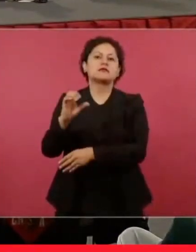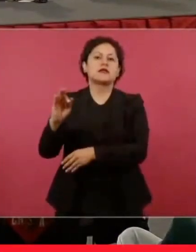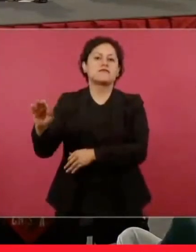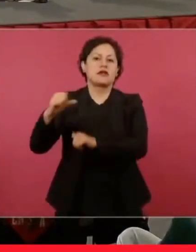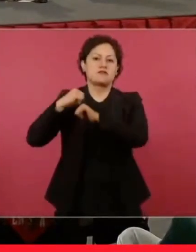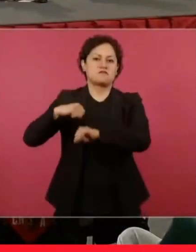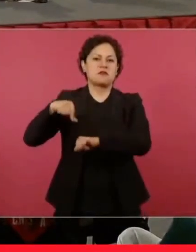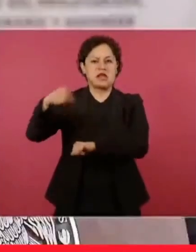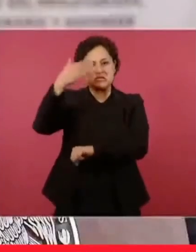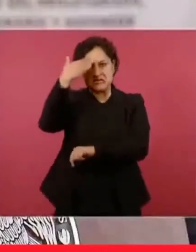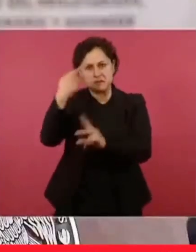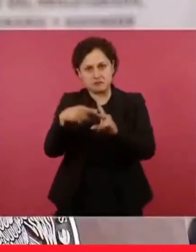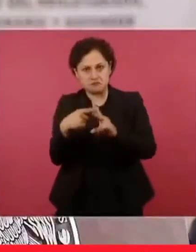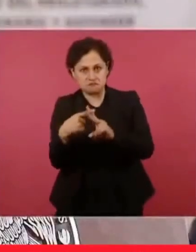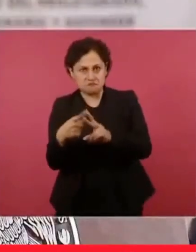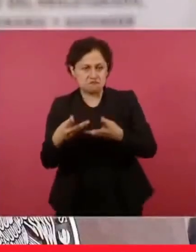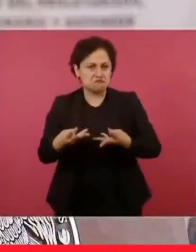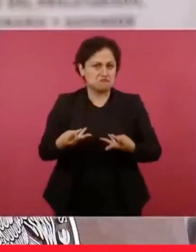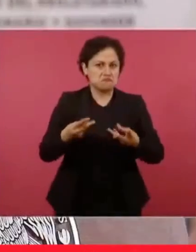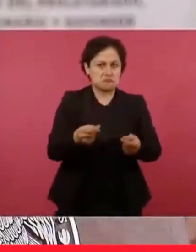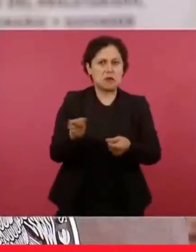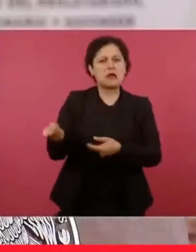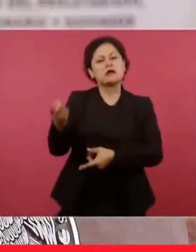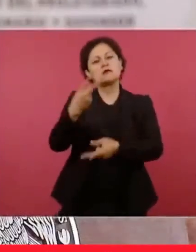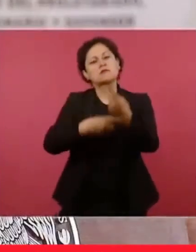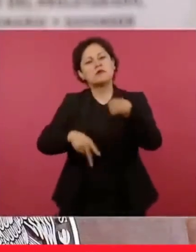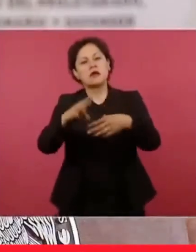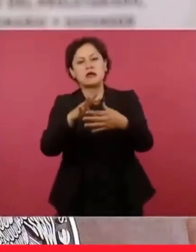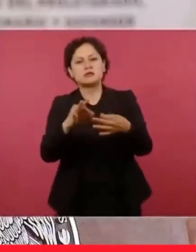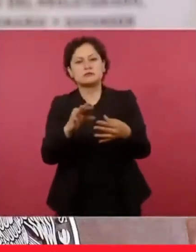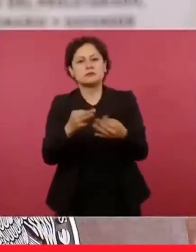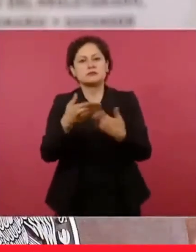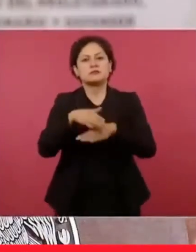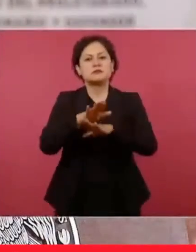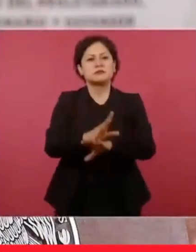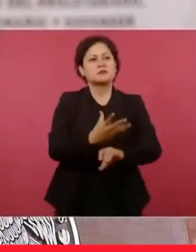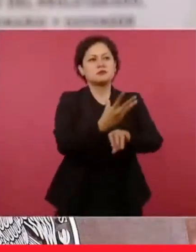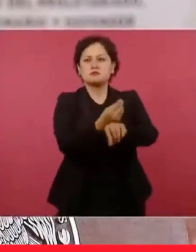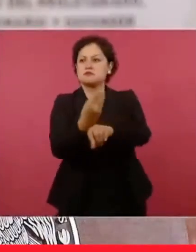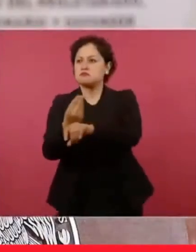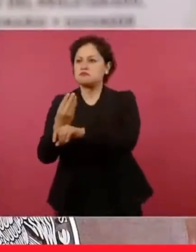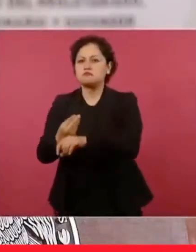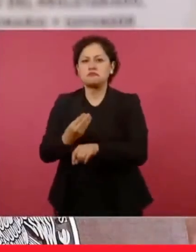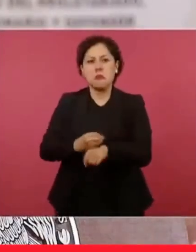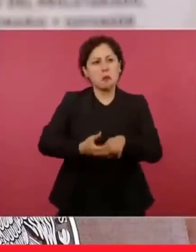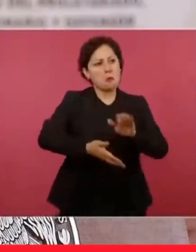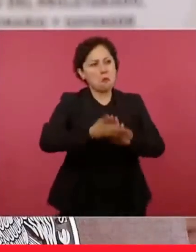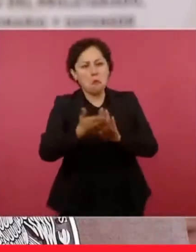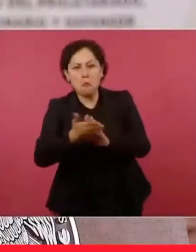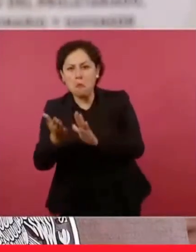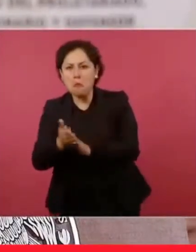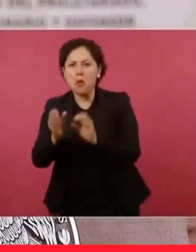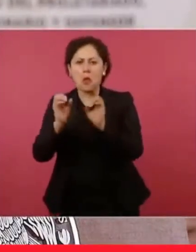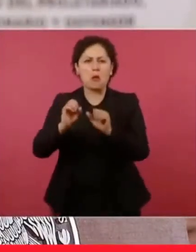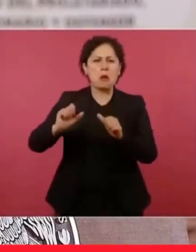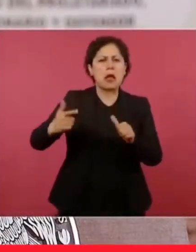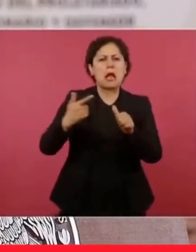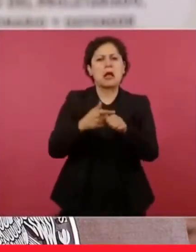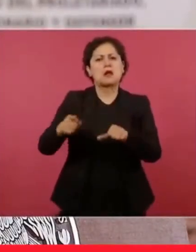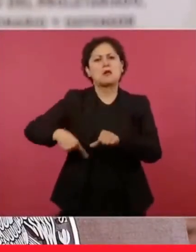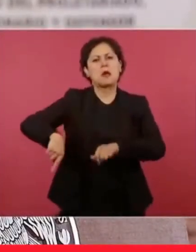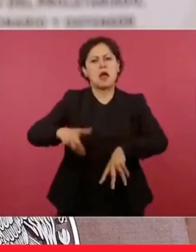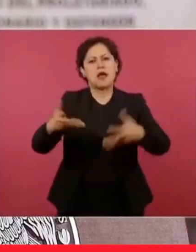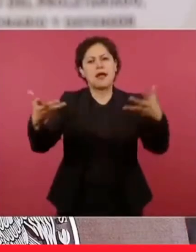nos explicará la magnitud de las obras que se están ejecutando de manera muy